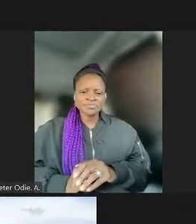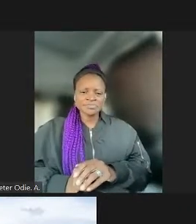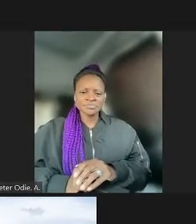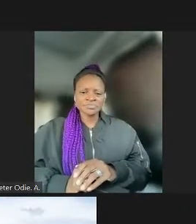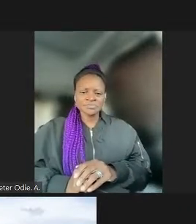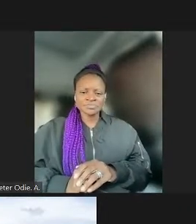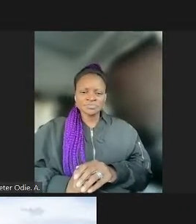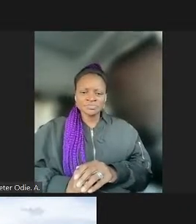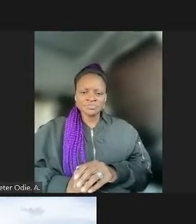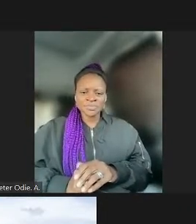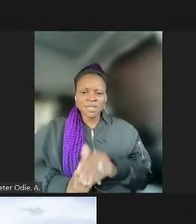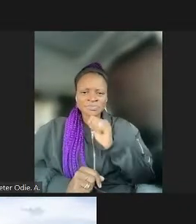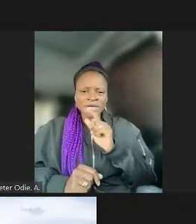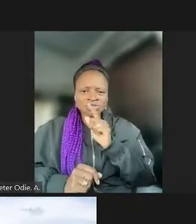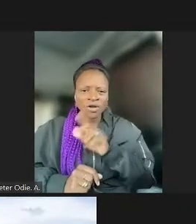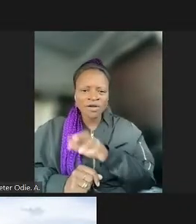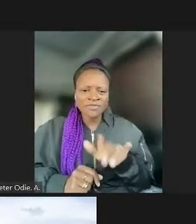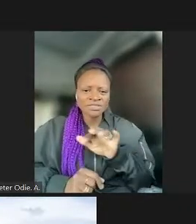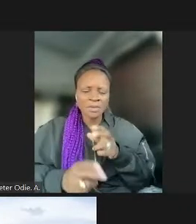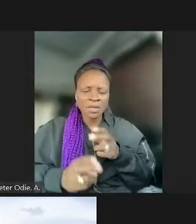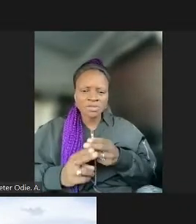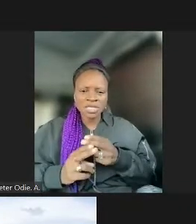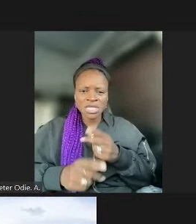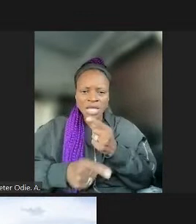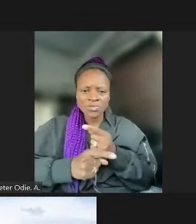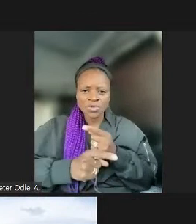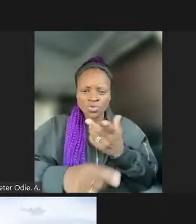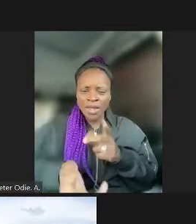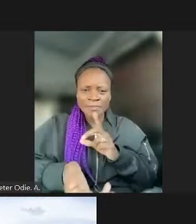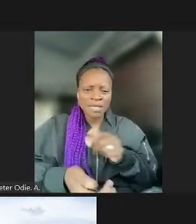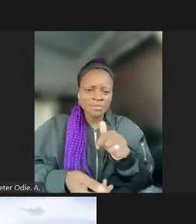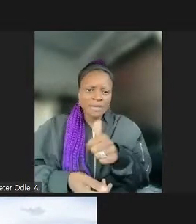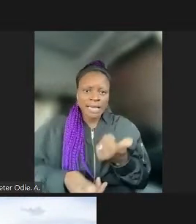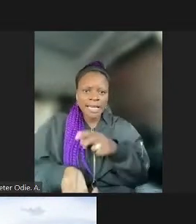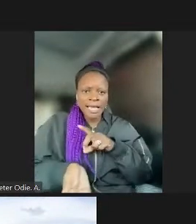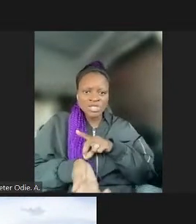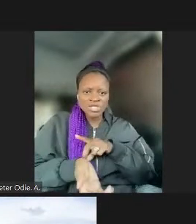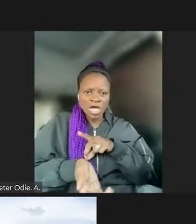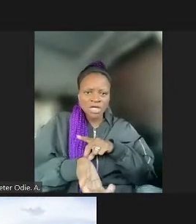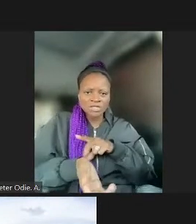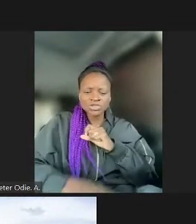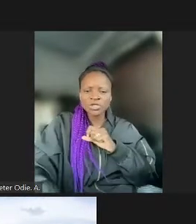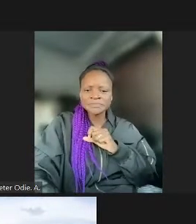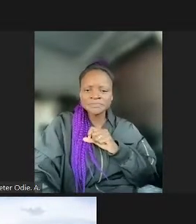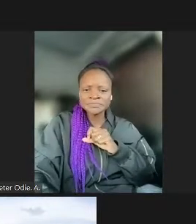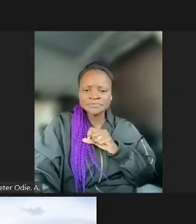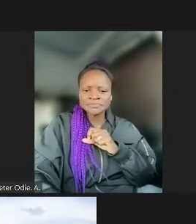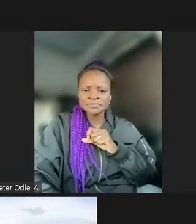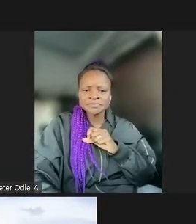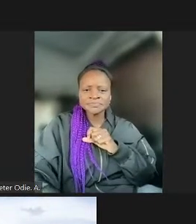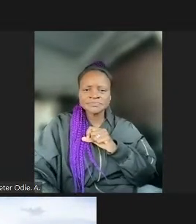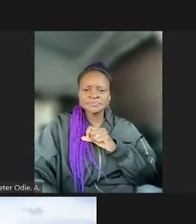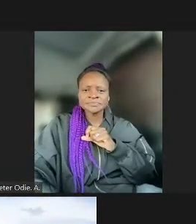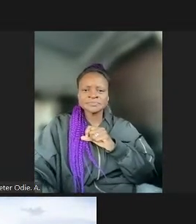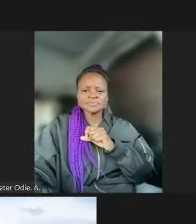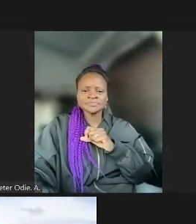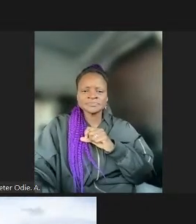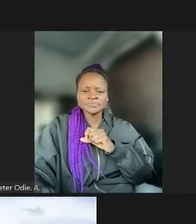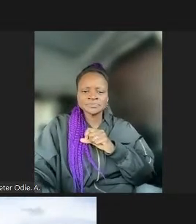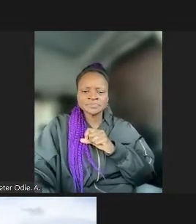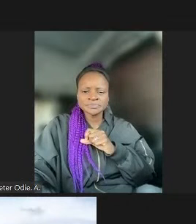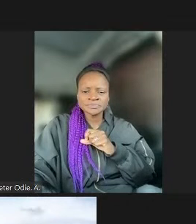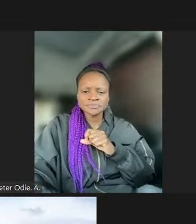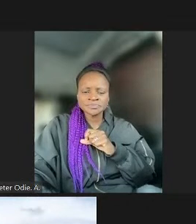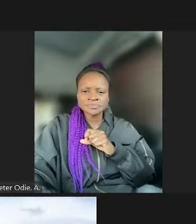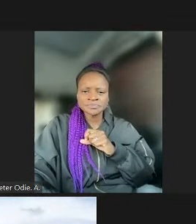nuestras, de nuestro cuidado para la, la variante nueva de la Delta y de la nueva variante